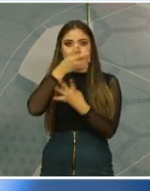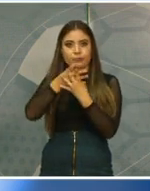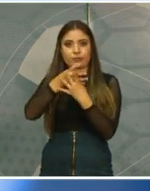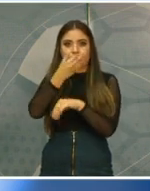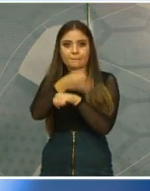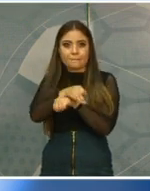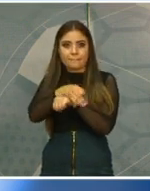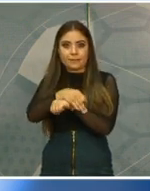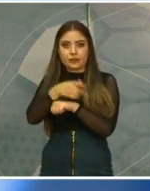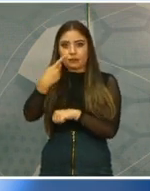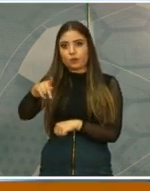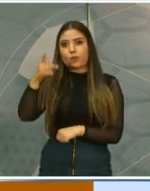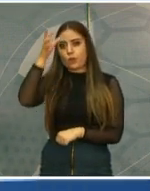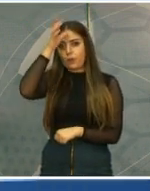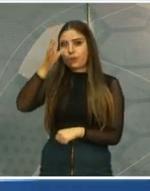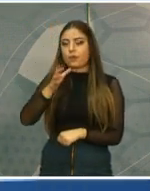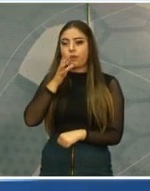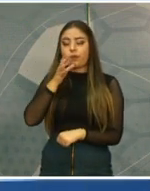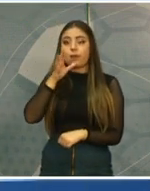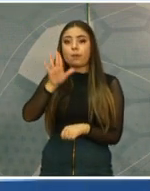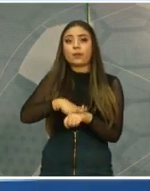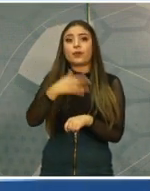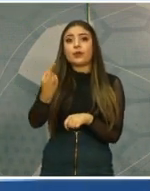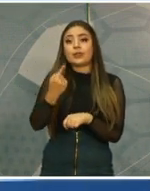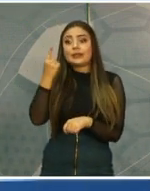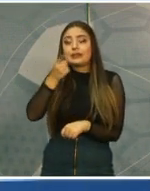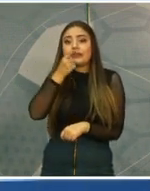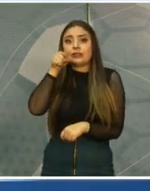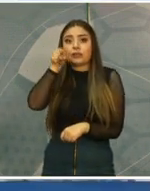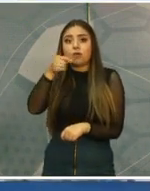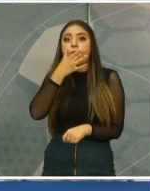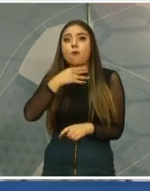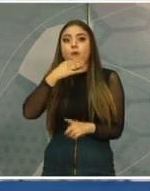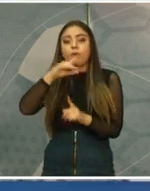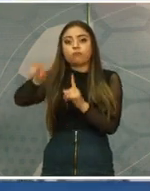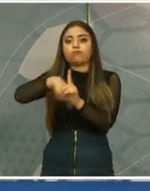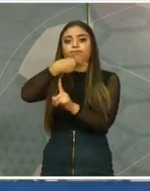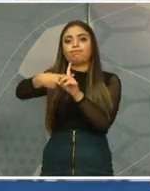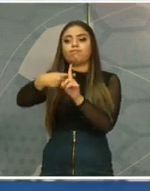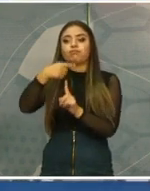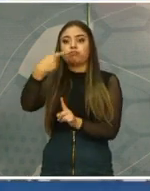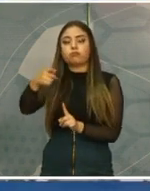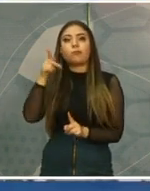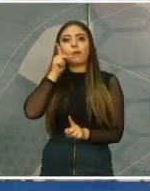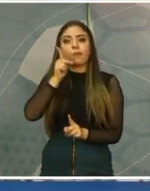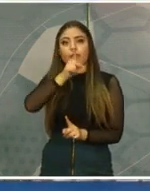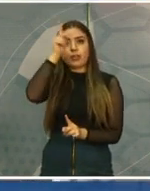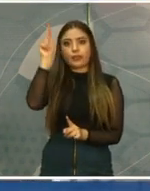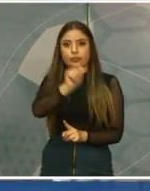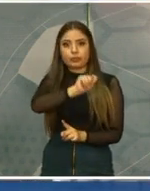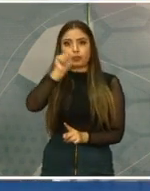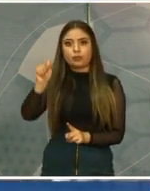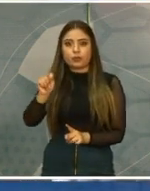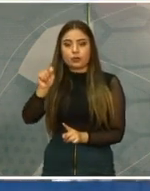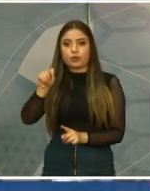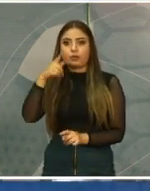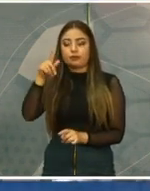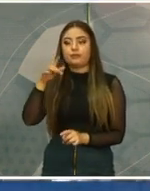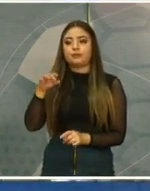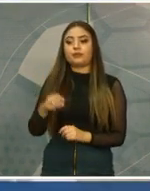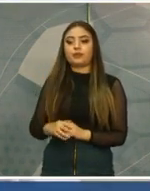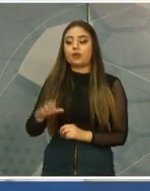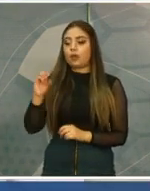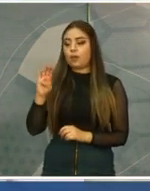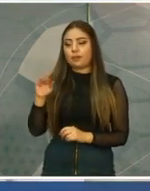Coahuila por el presunto delito de violación, el obispo de la diócesis de Torreón, Luis Martín Barraza, detalló que enfrenta